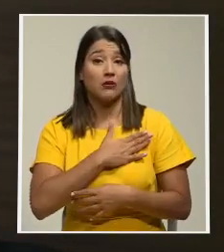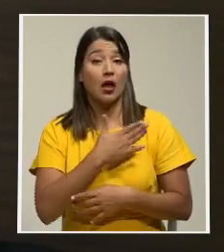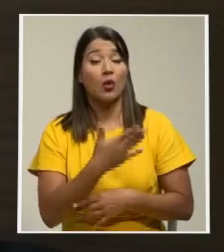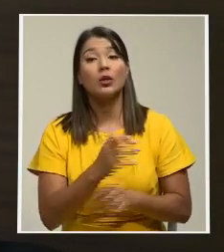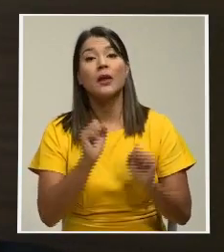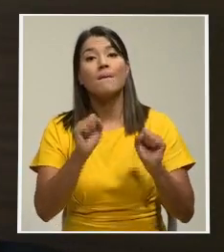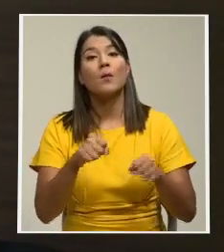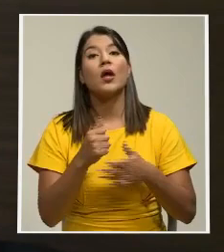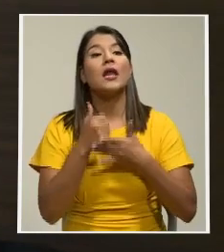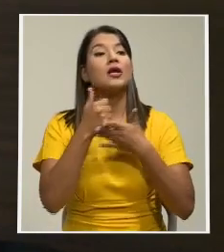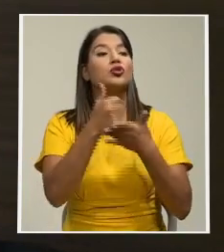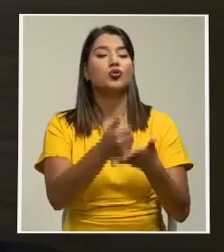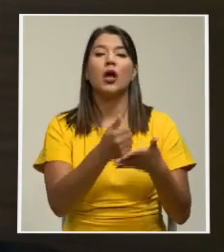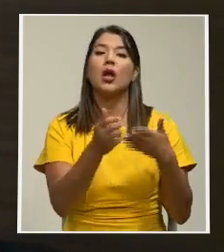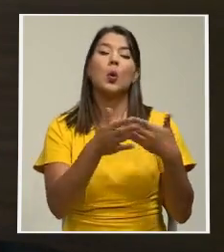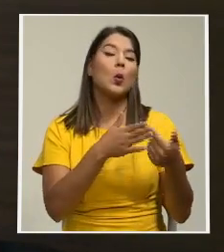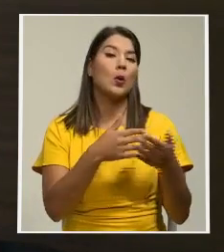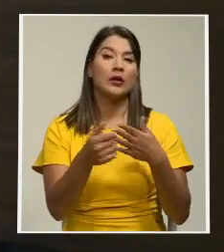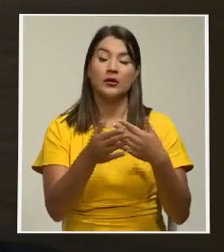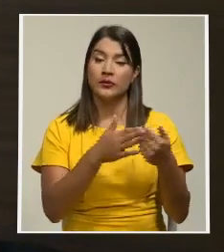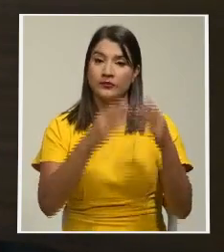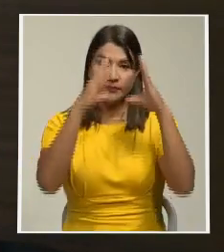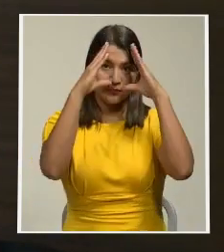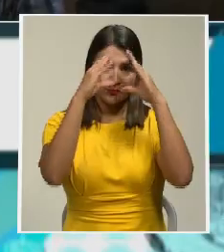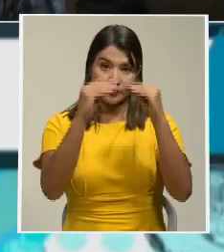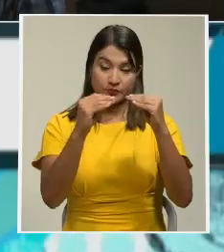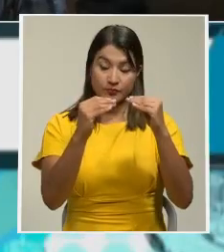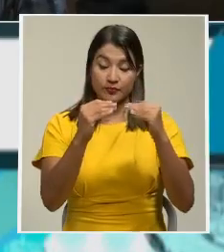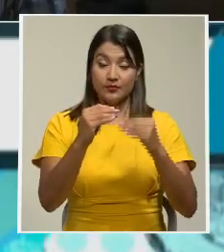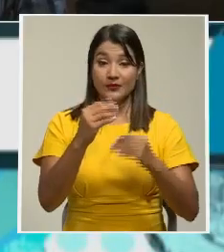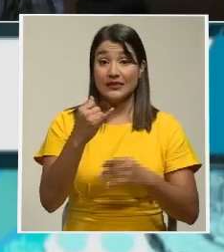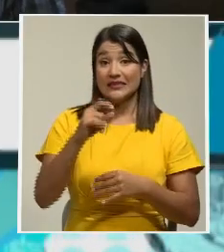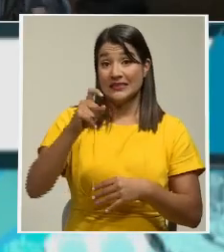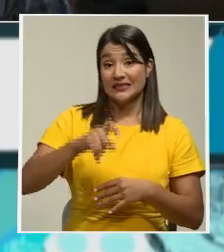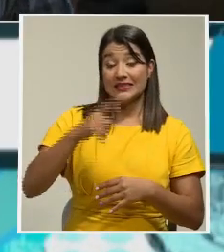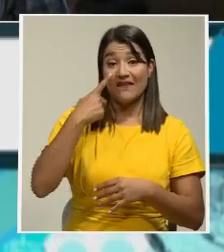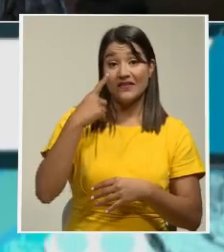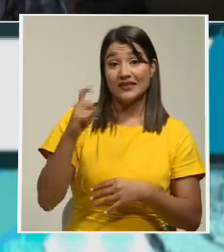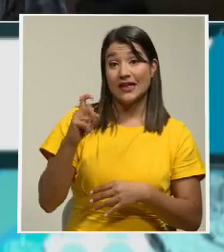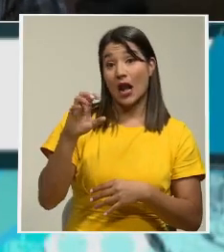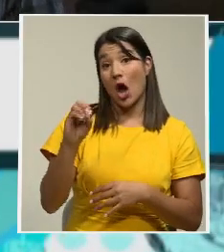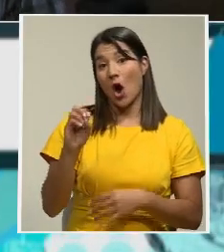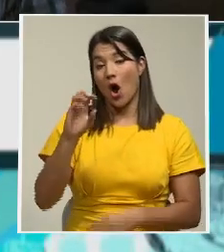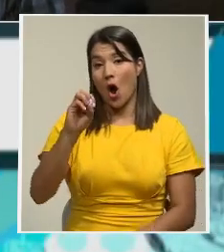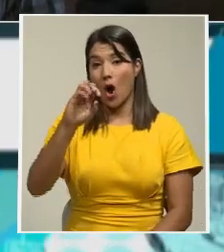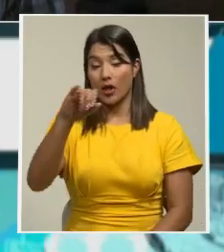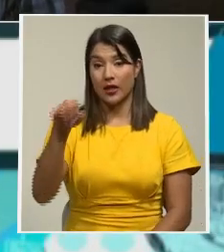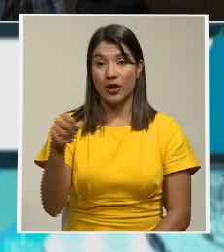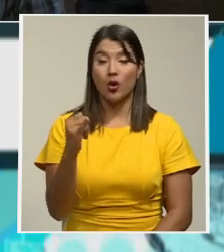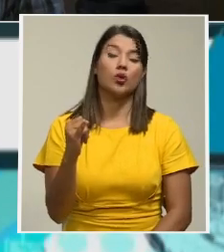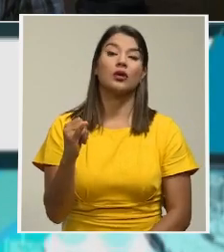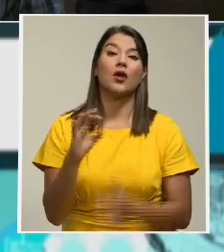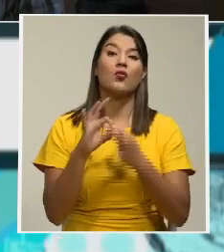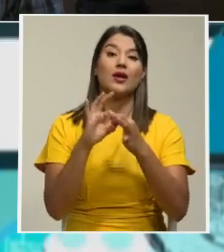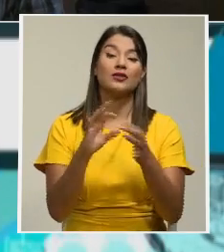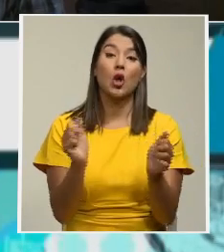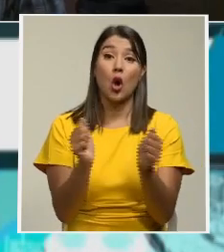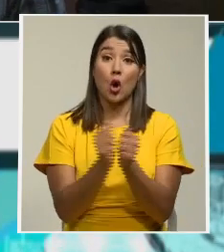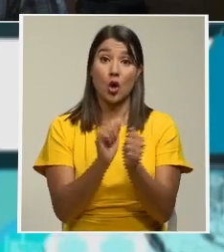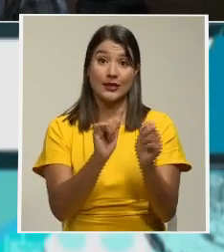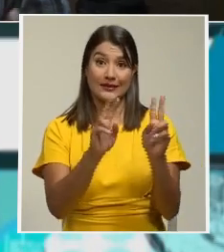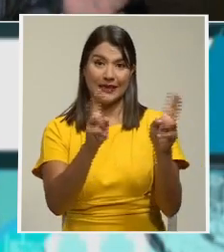ayudar a cualquier tipo de información que necesite la Fiscalía o el organismo de investigación judicial con respecto a este